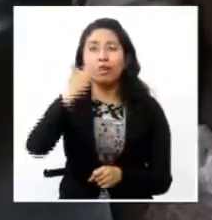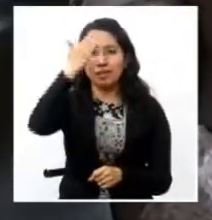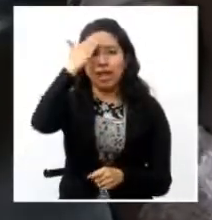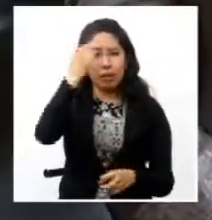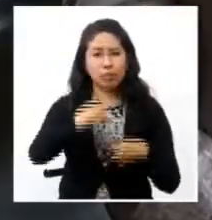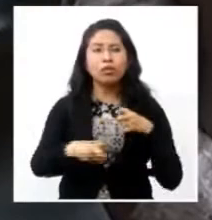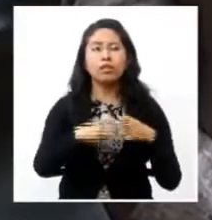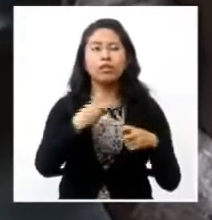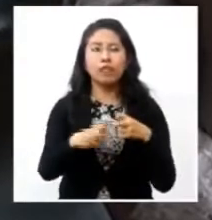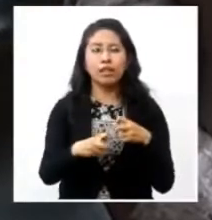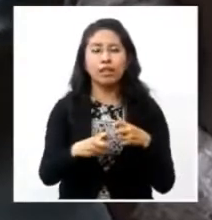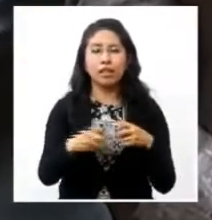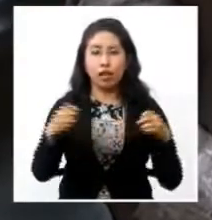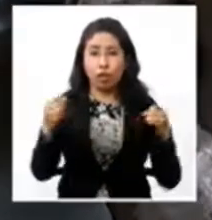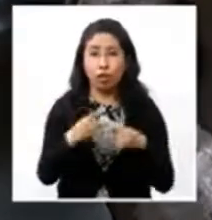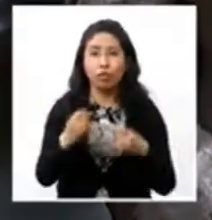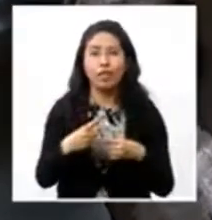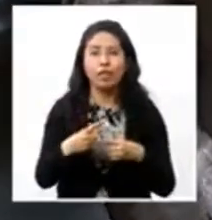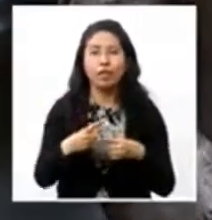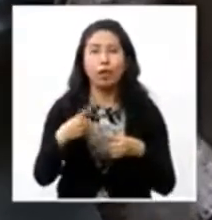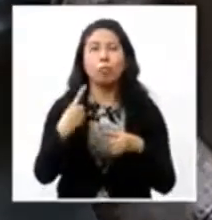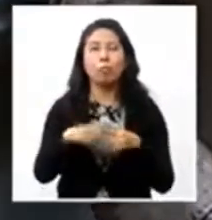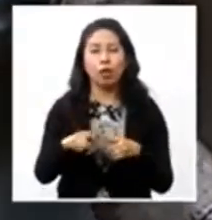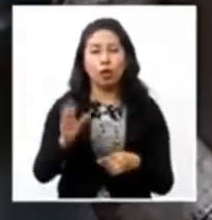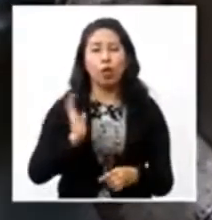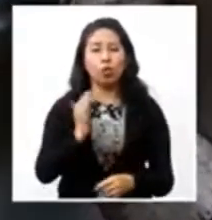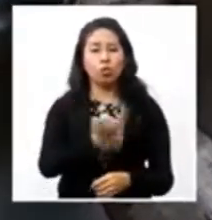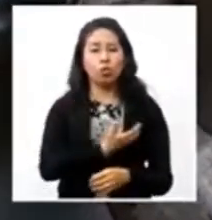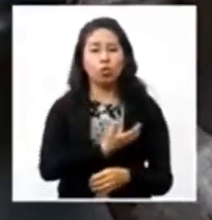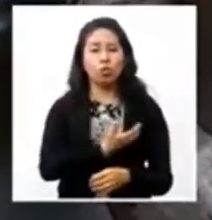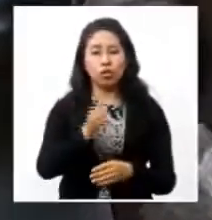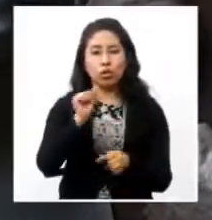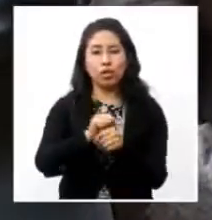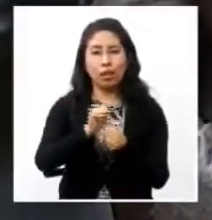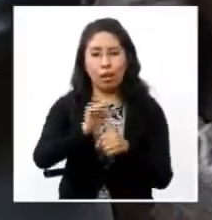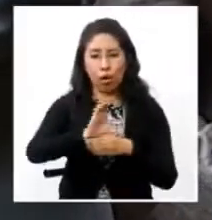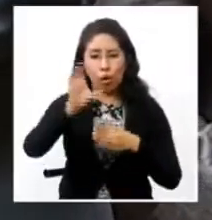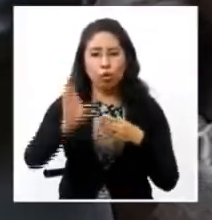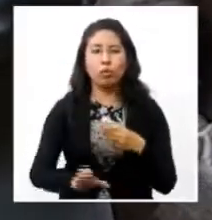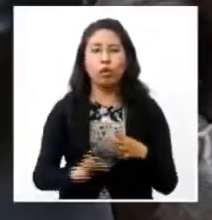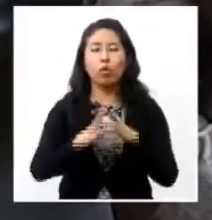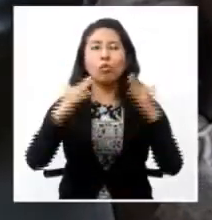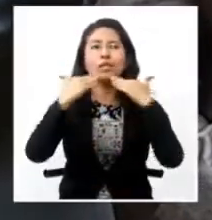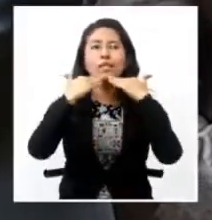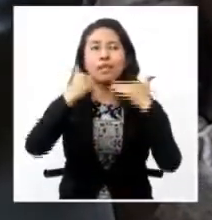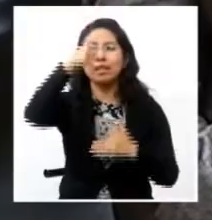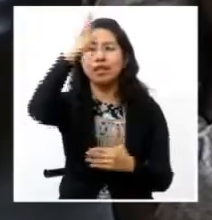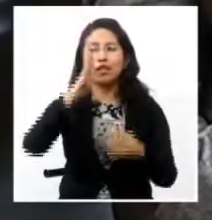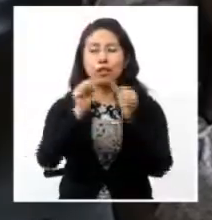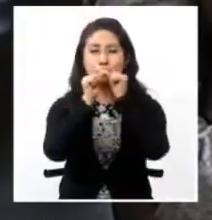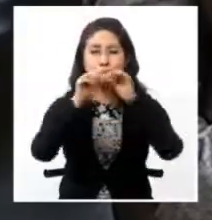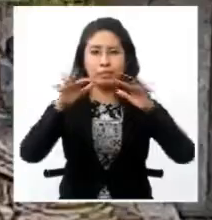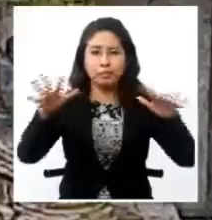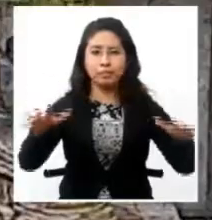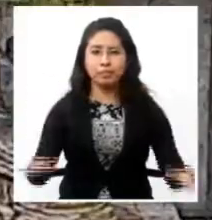complicada, pero nos vamos con el deber cumplido. Muchísimas gracias a todos, que Dios los bendiga.